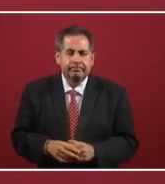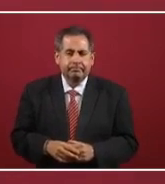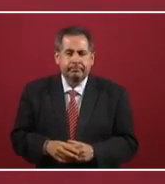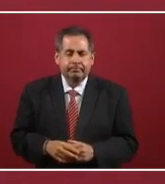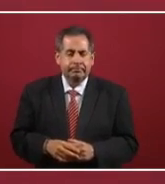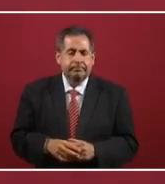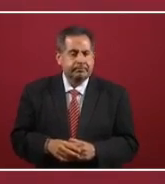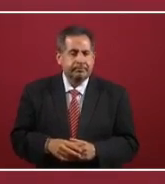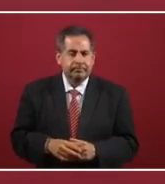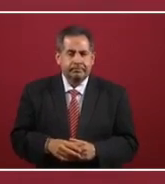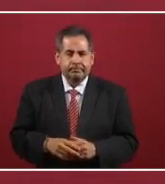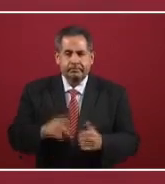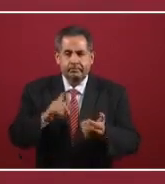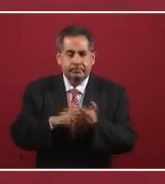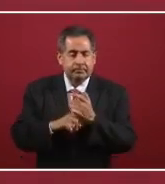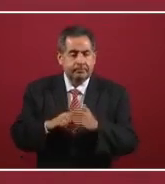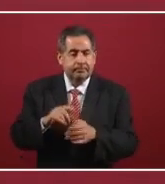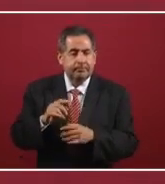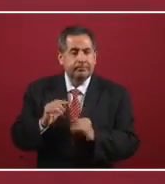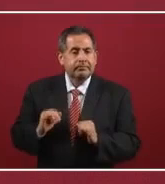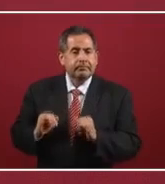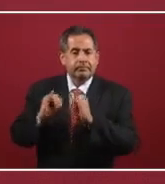agentes de migración